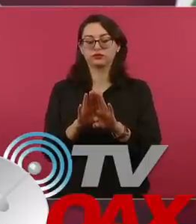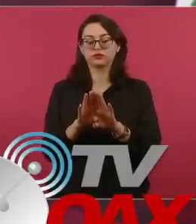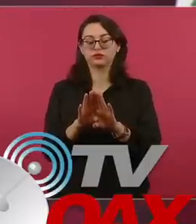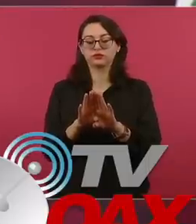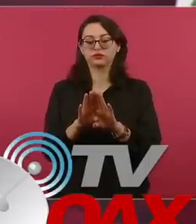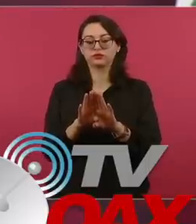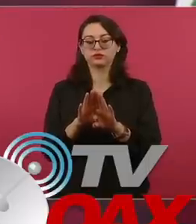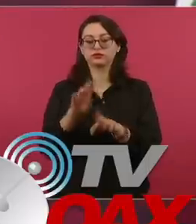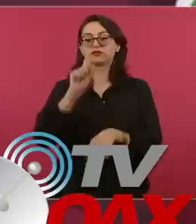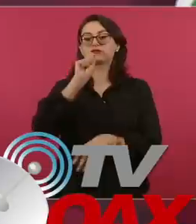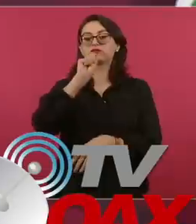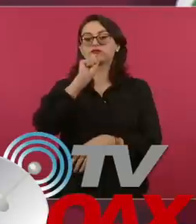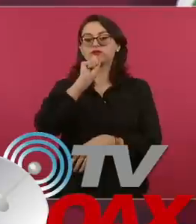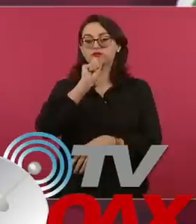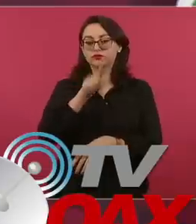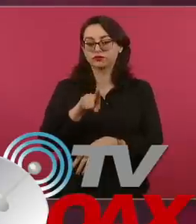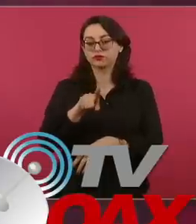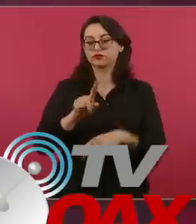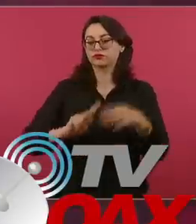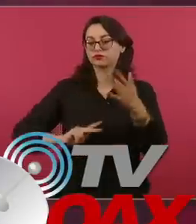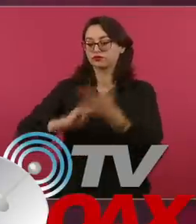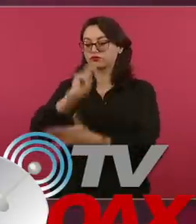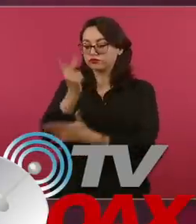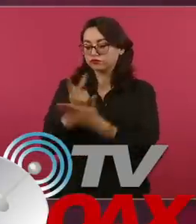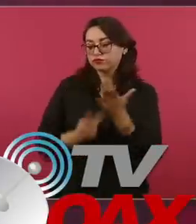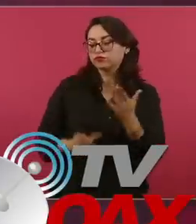de programas para el bienestar,